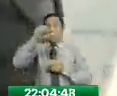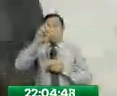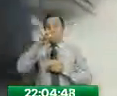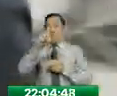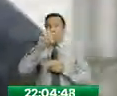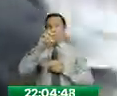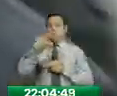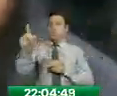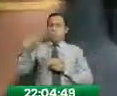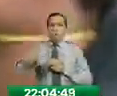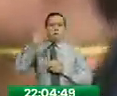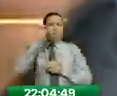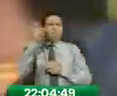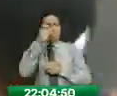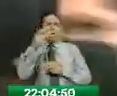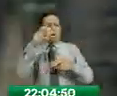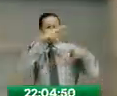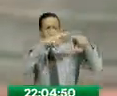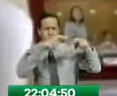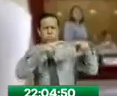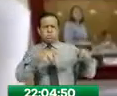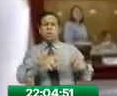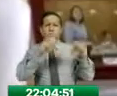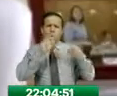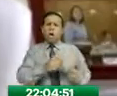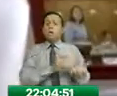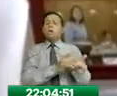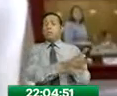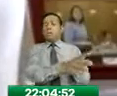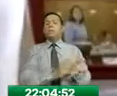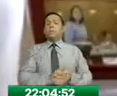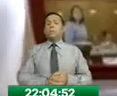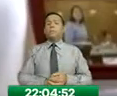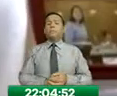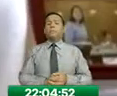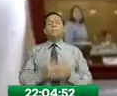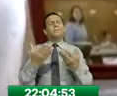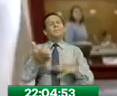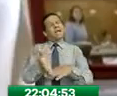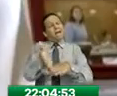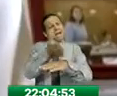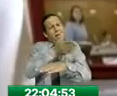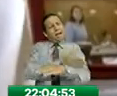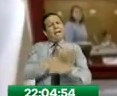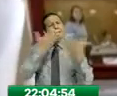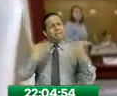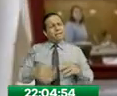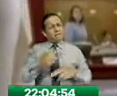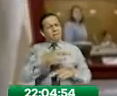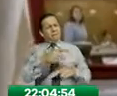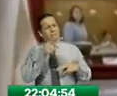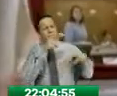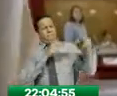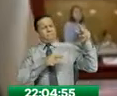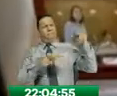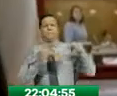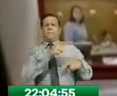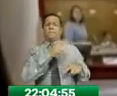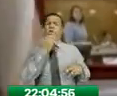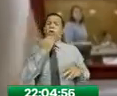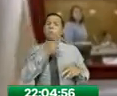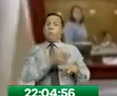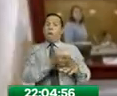que hay elementos suficientes para su destitución. Hay antecedentes que nos muestran que justamente un